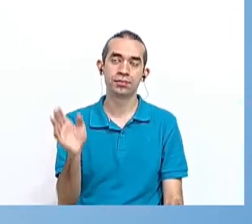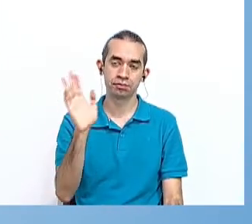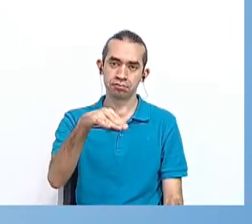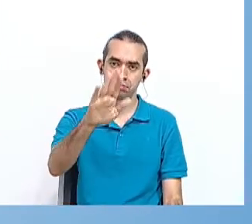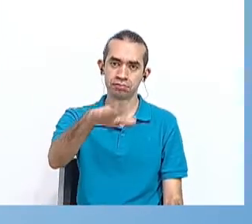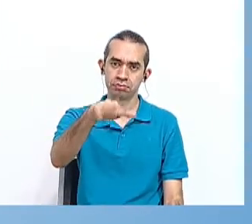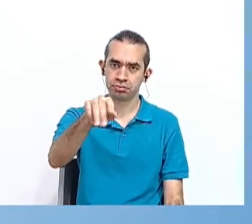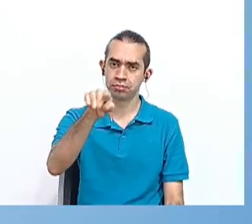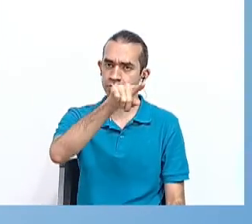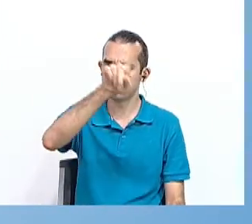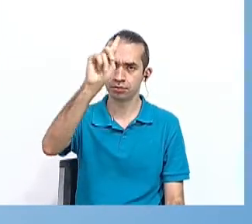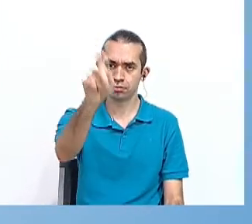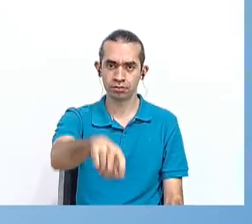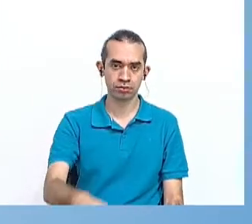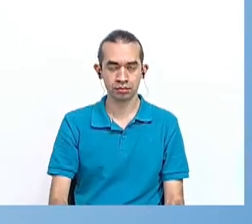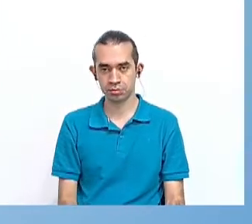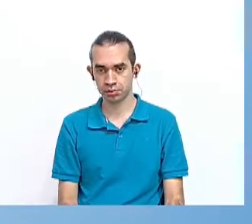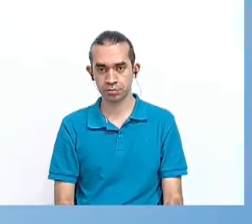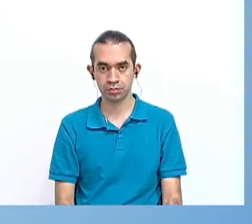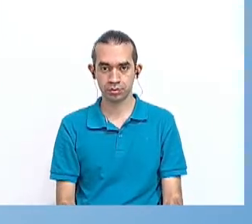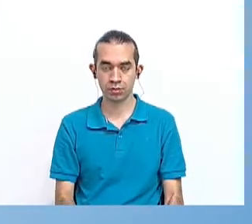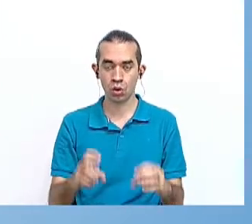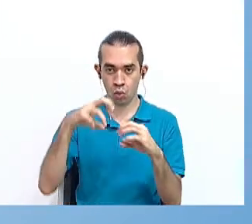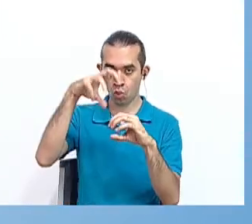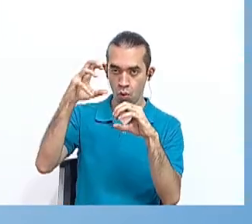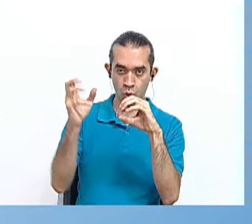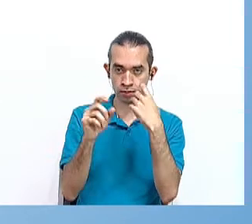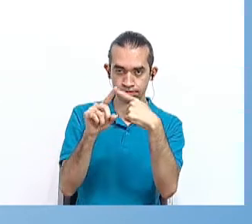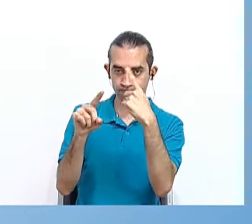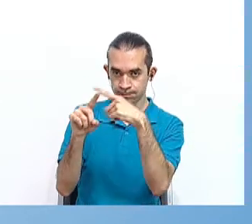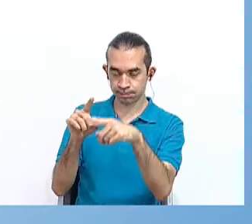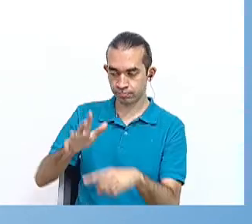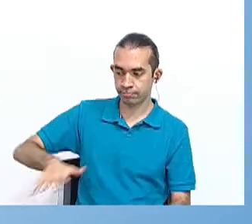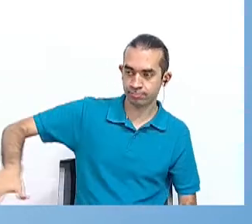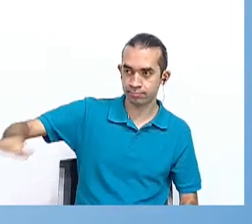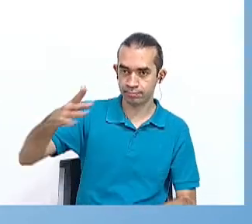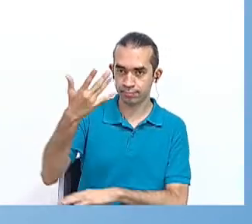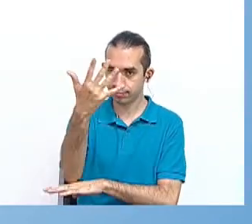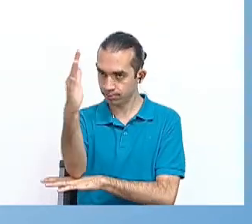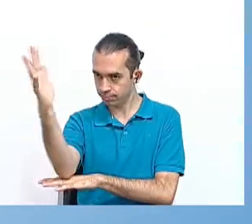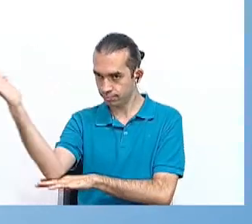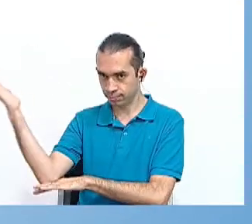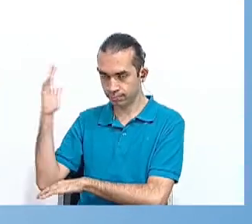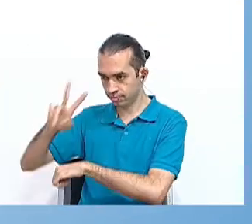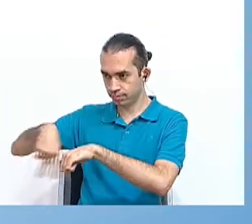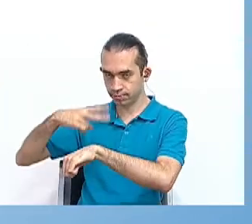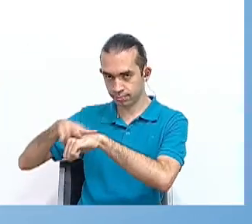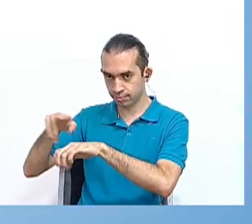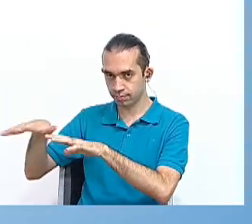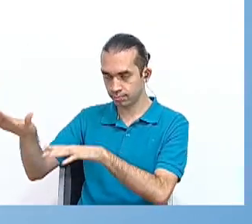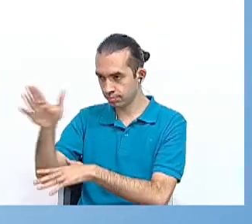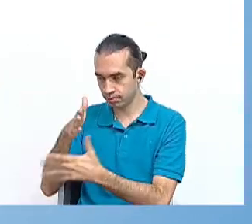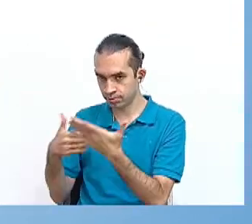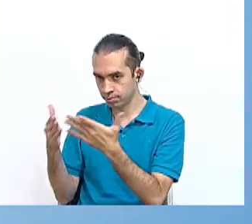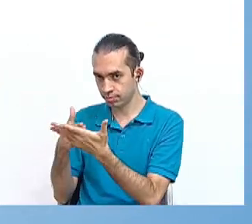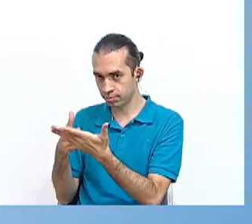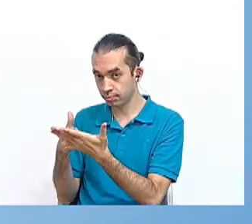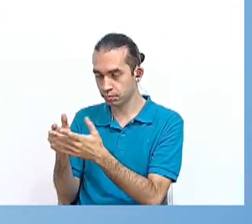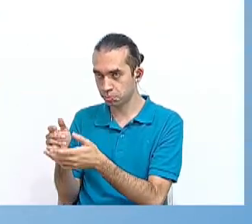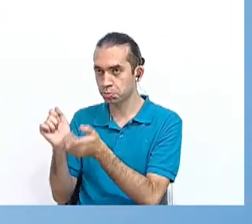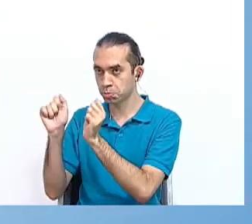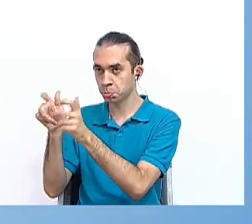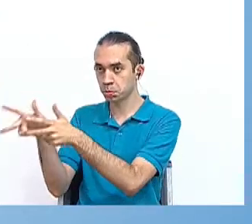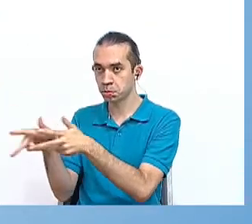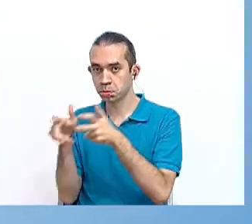Ahora pregunto, ¿cuáles de estos compuestos se encuentran en la naturaleza o pueden ser utilizados